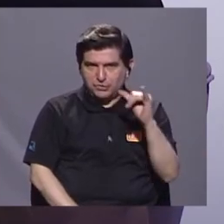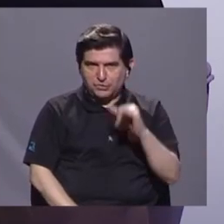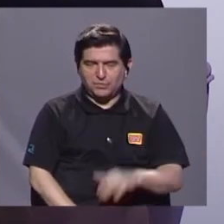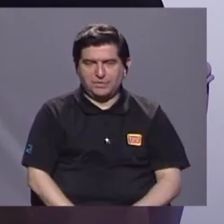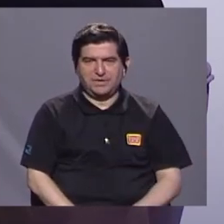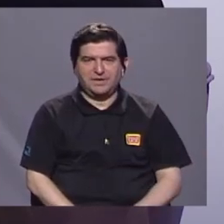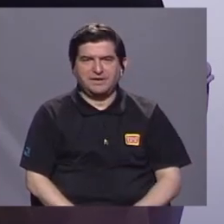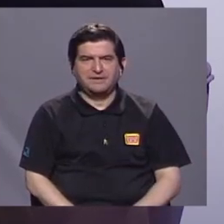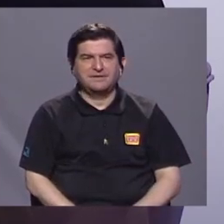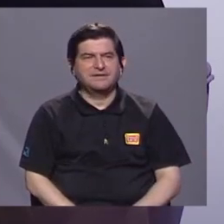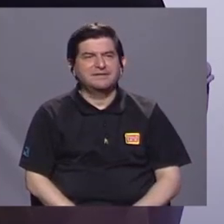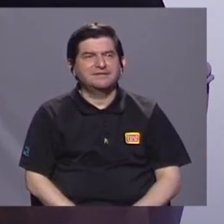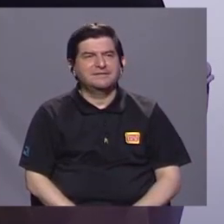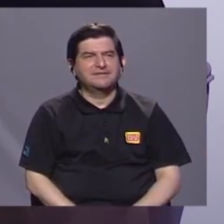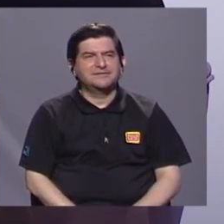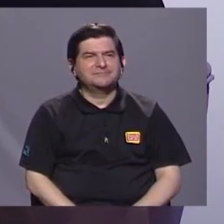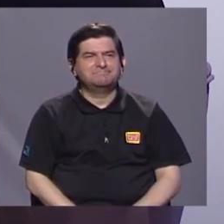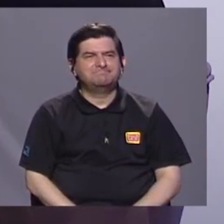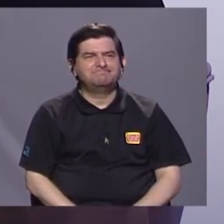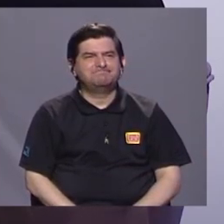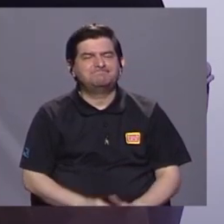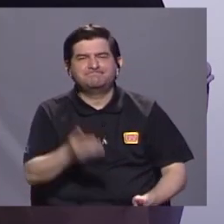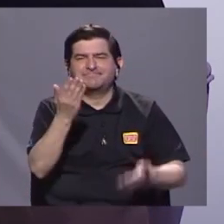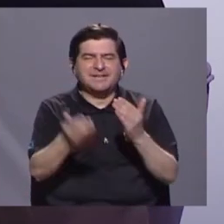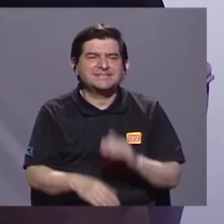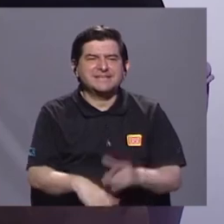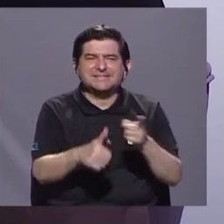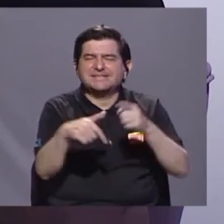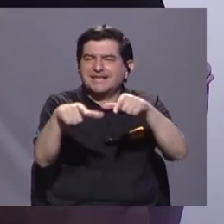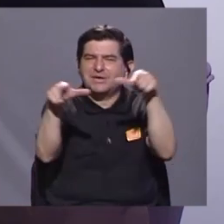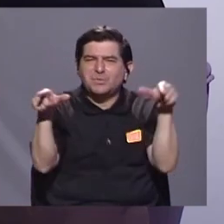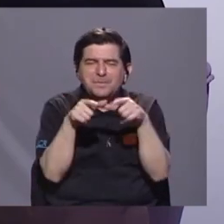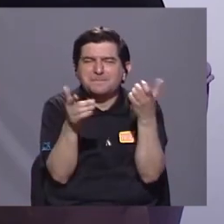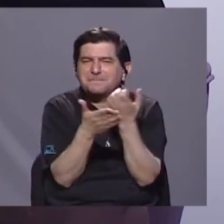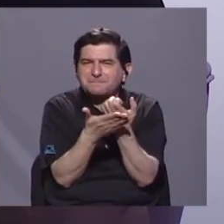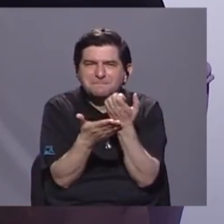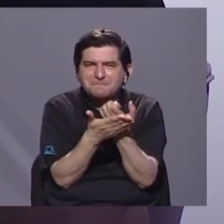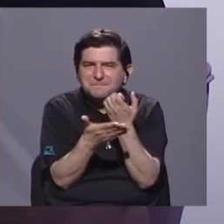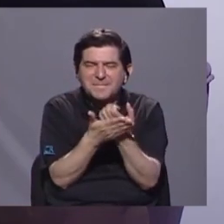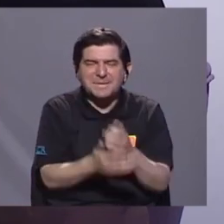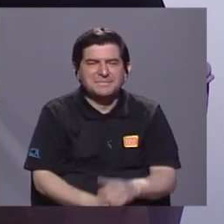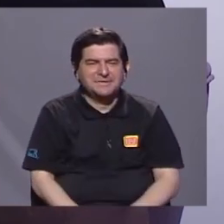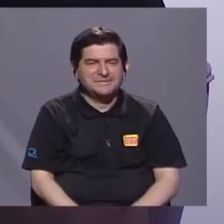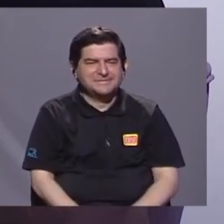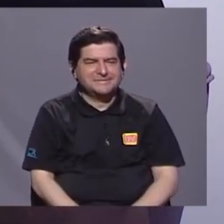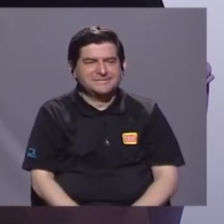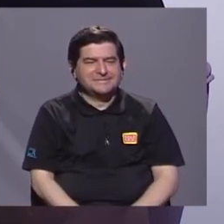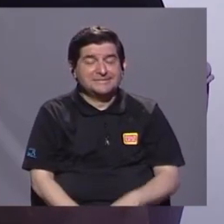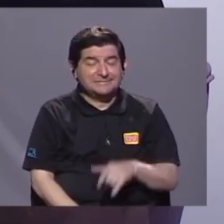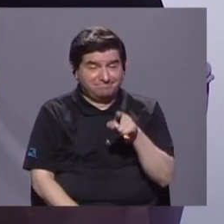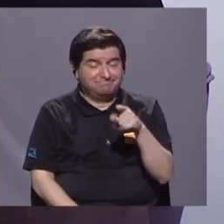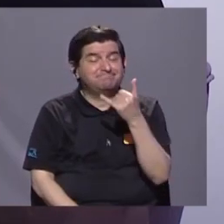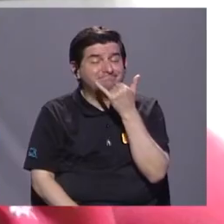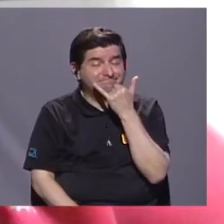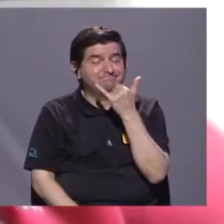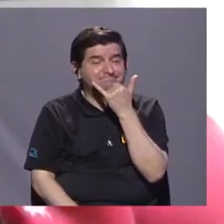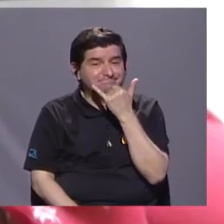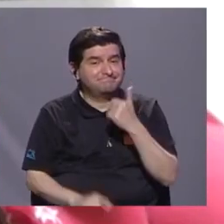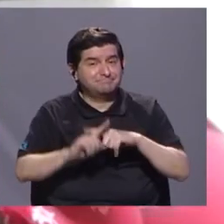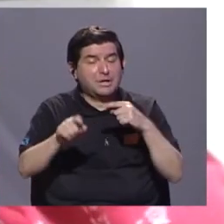poner por delante la economía tal vez ha sido un poco el error pero